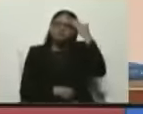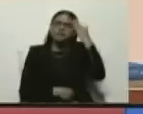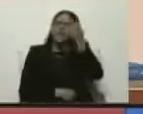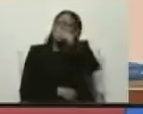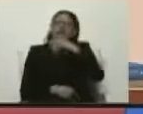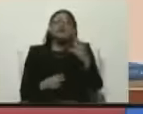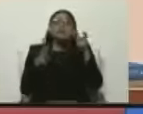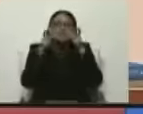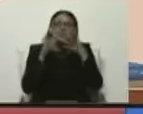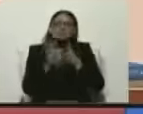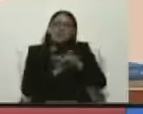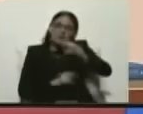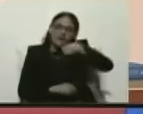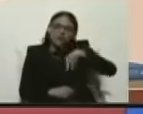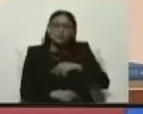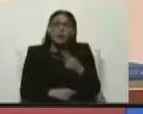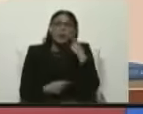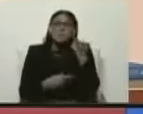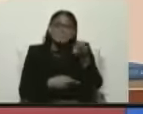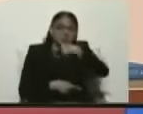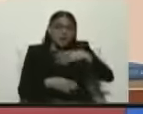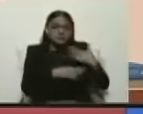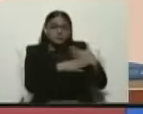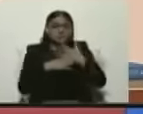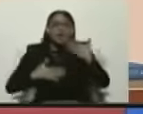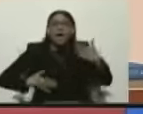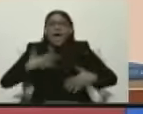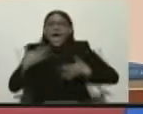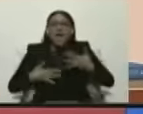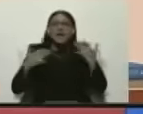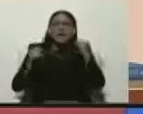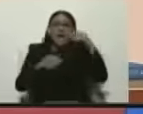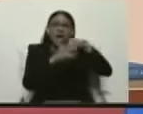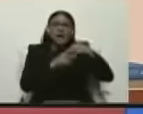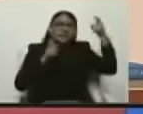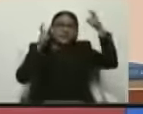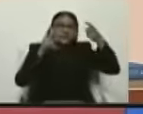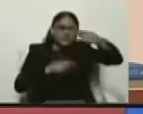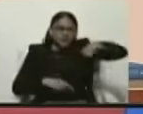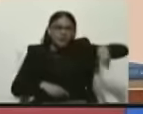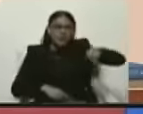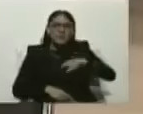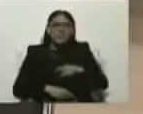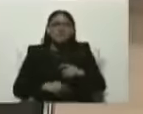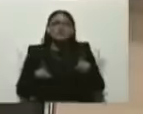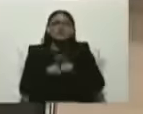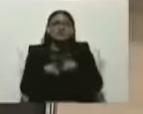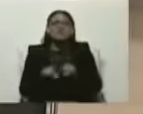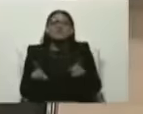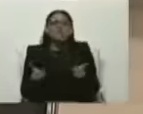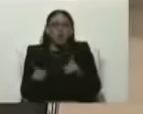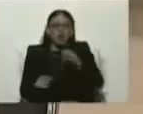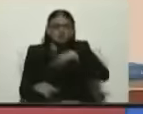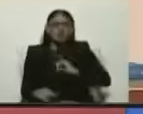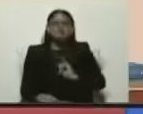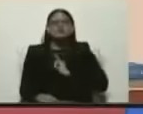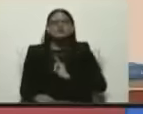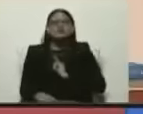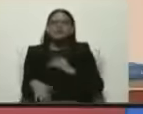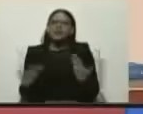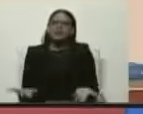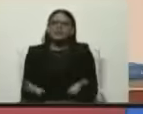nos ven. Esta alegría que tiene el chavismo nos identifica. Es como, ¿cómo se